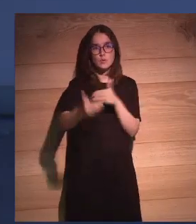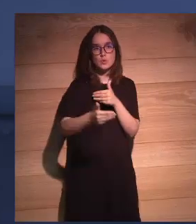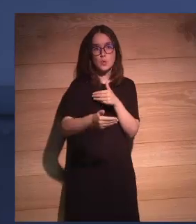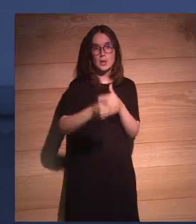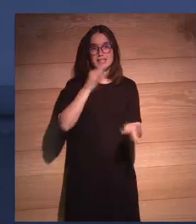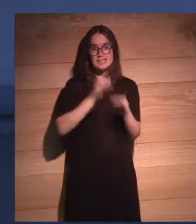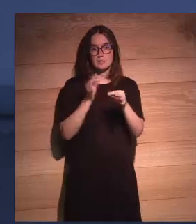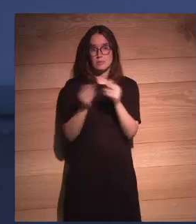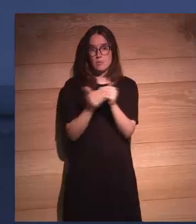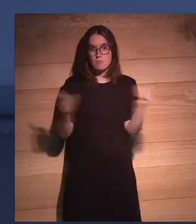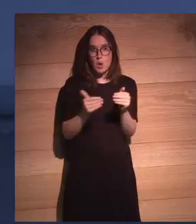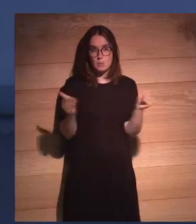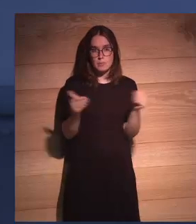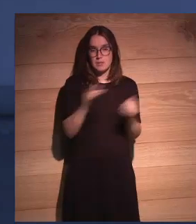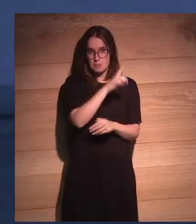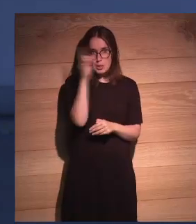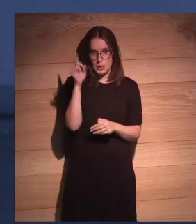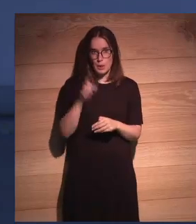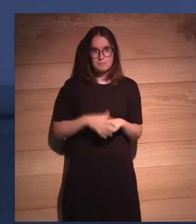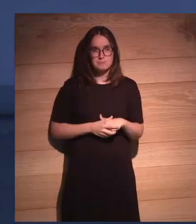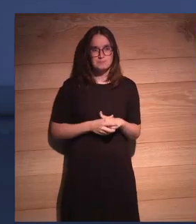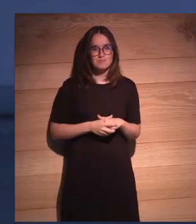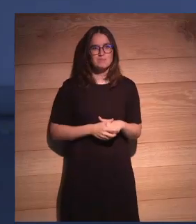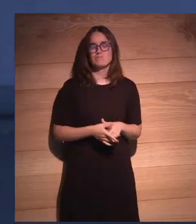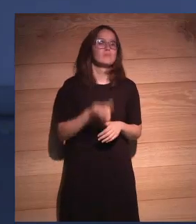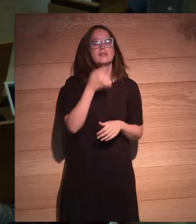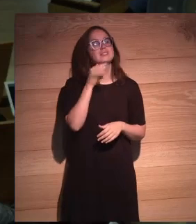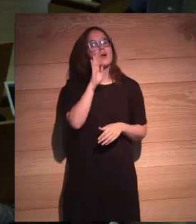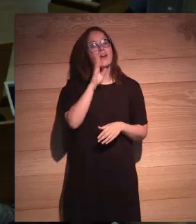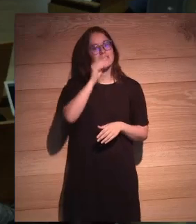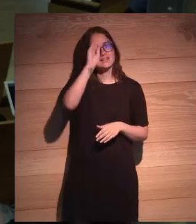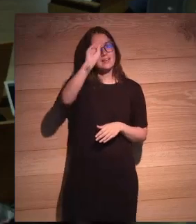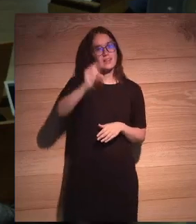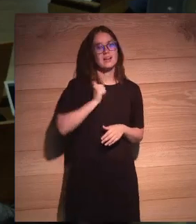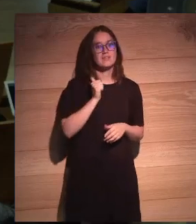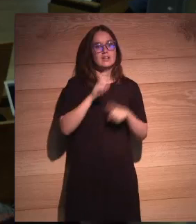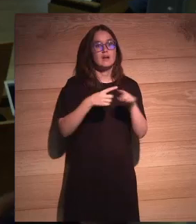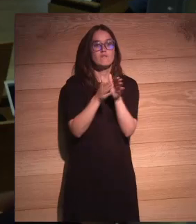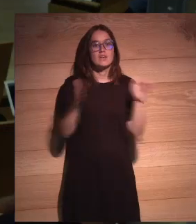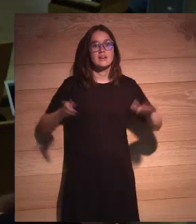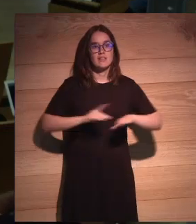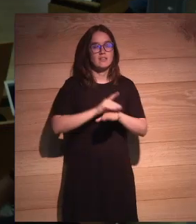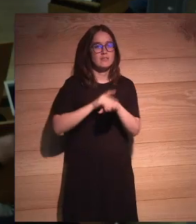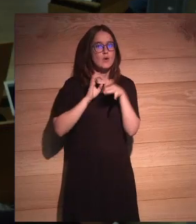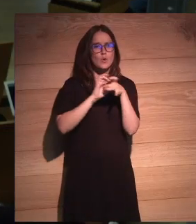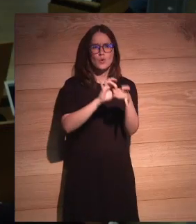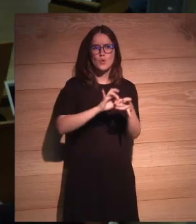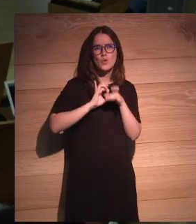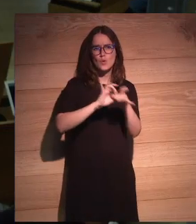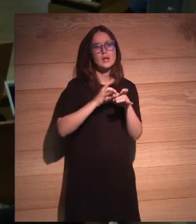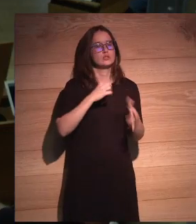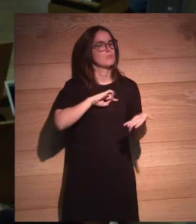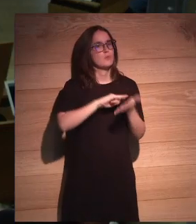mes de septiembre, se inaugurará en Madrid. Como hemos comentado, la inteligencia artificial y el Big Data están siendo aliados en todos